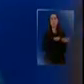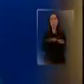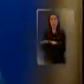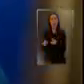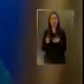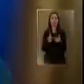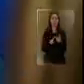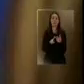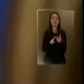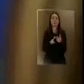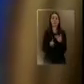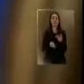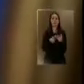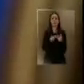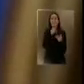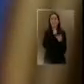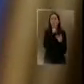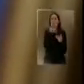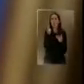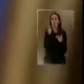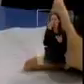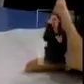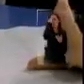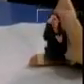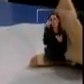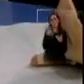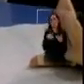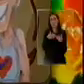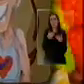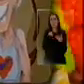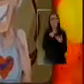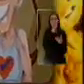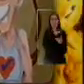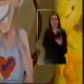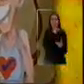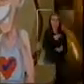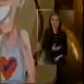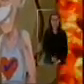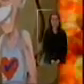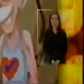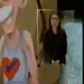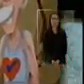Piano. Perfecto. Me faltan dos. Uy, qué pava.